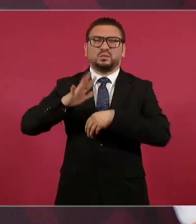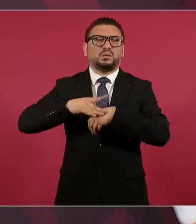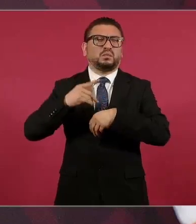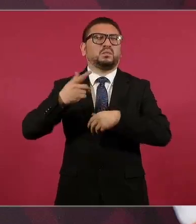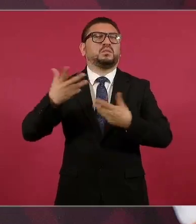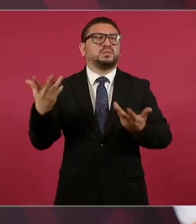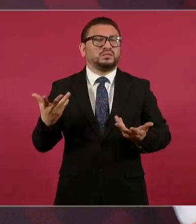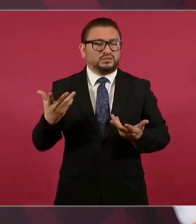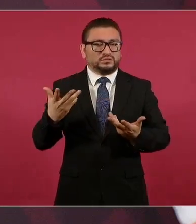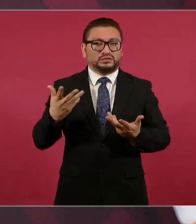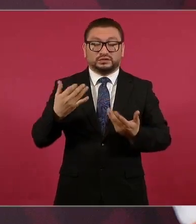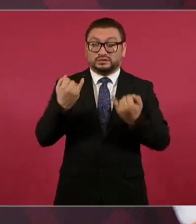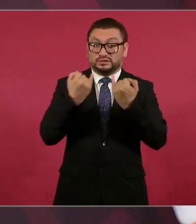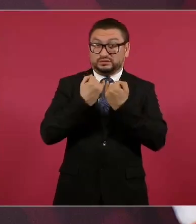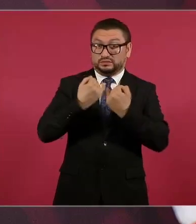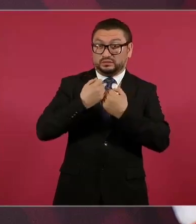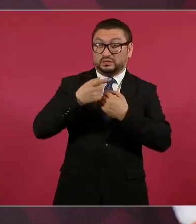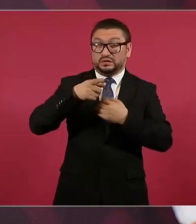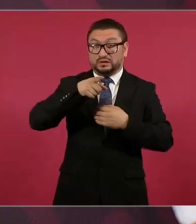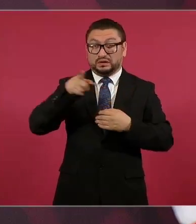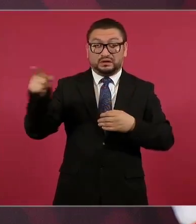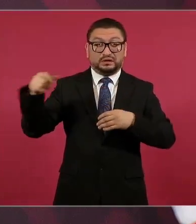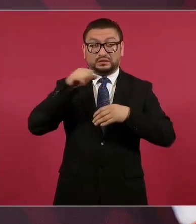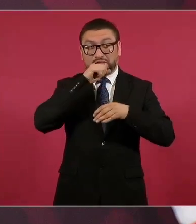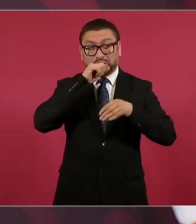y la campaña